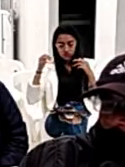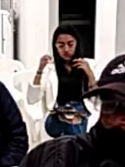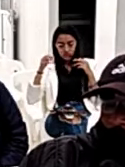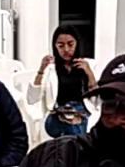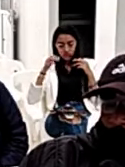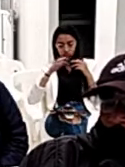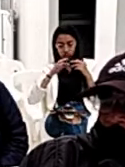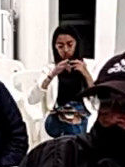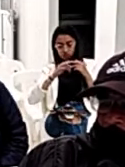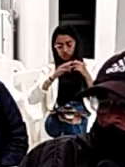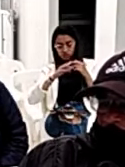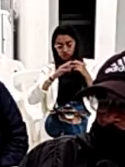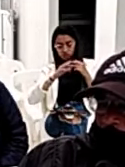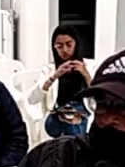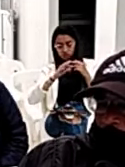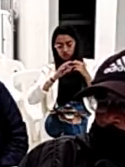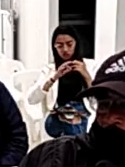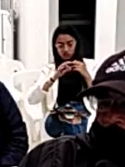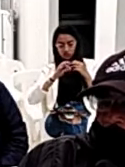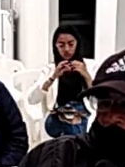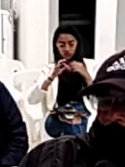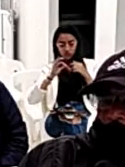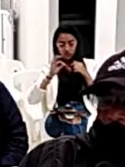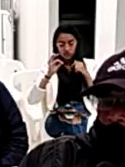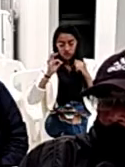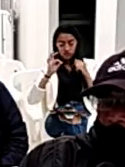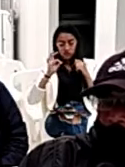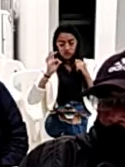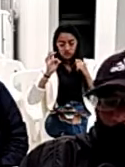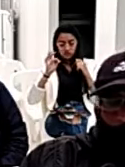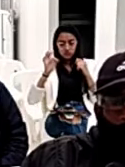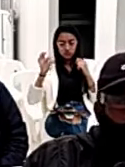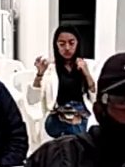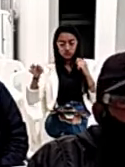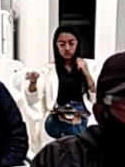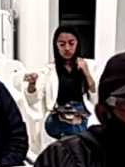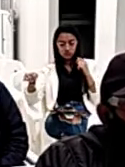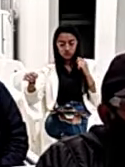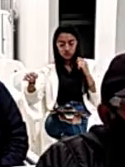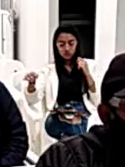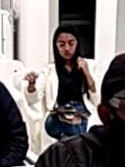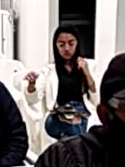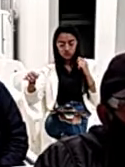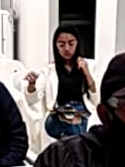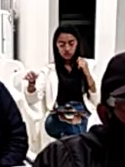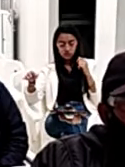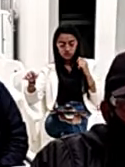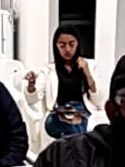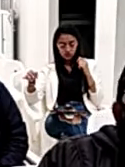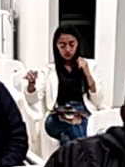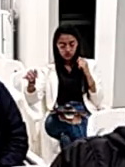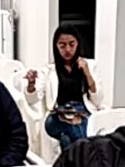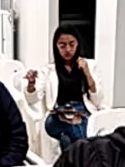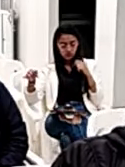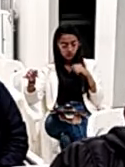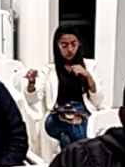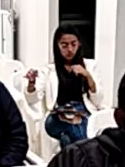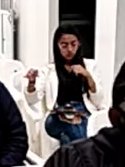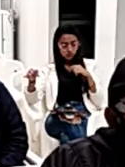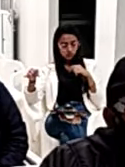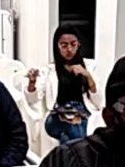lo que llaman rejillas de cemento y varilla, y lo han hecho muy bien. De antemano yo les agradezco a ellos. Mi pregunta, de